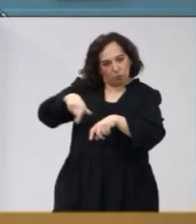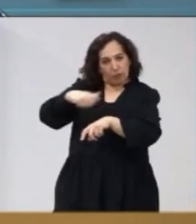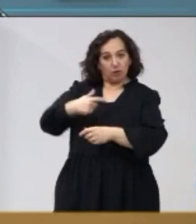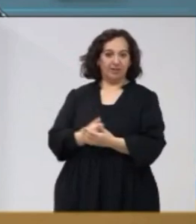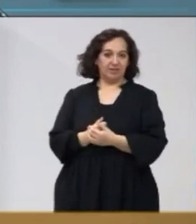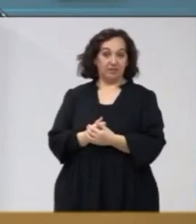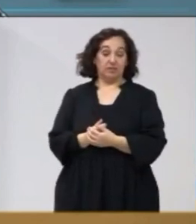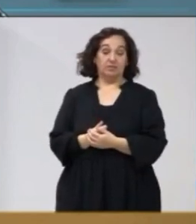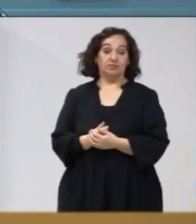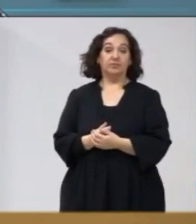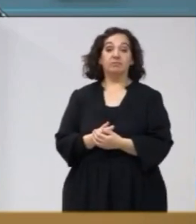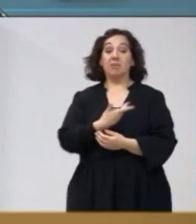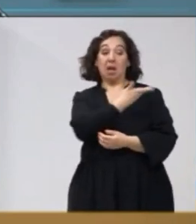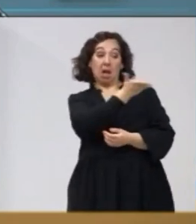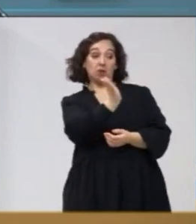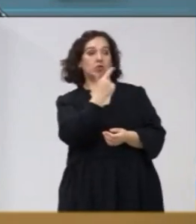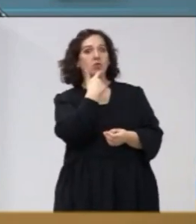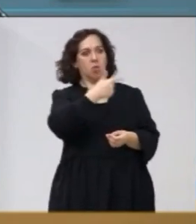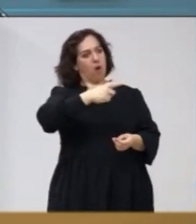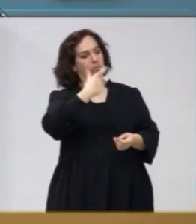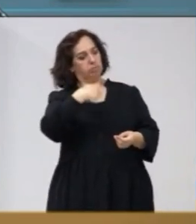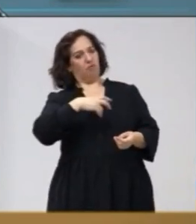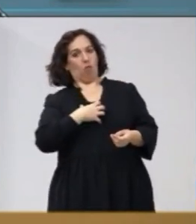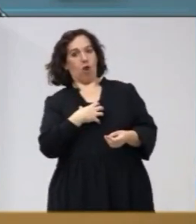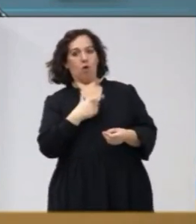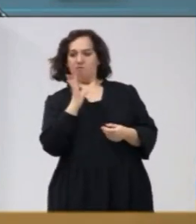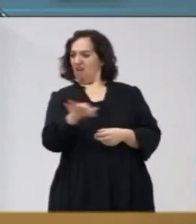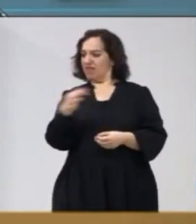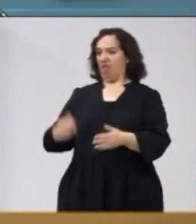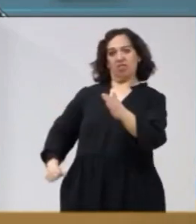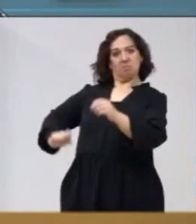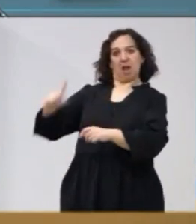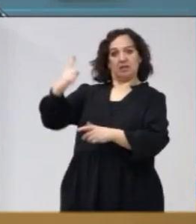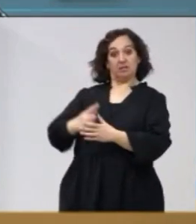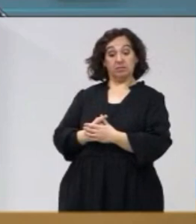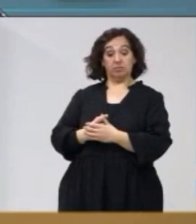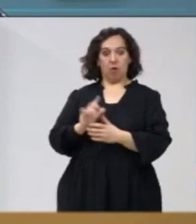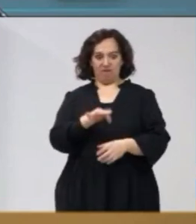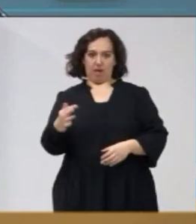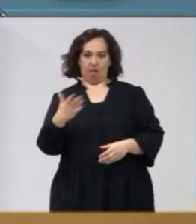Y que aparentemente para los demás era el más eficaz. Pero el más eficaz para él.